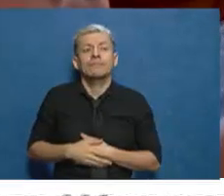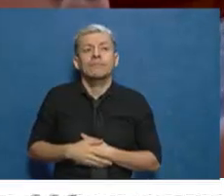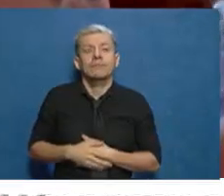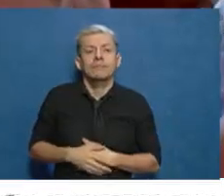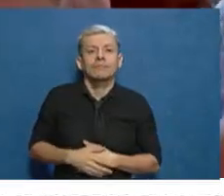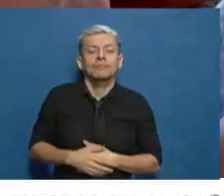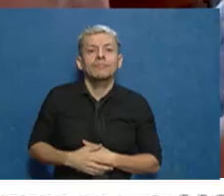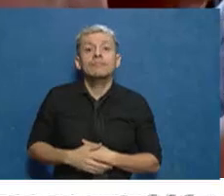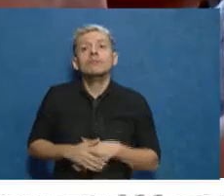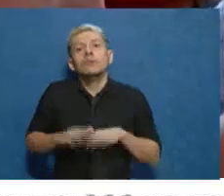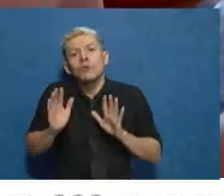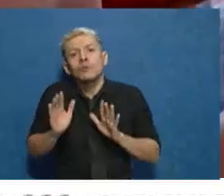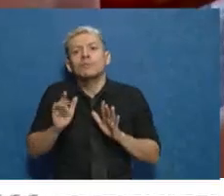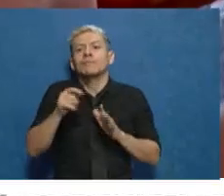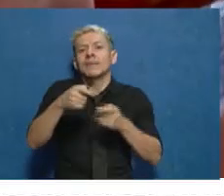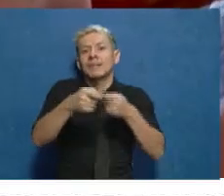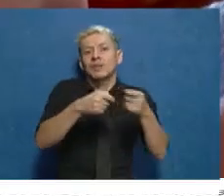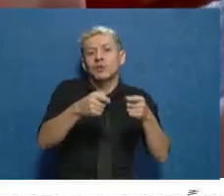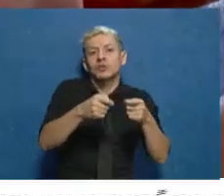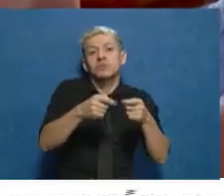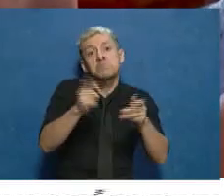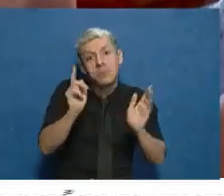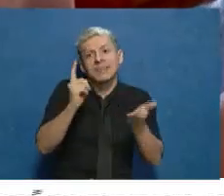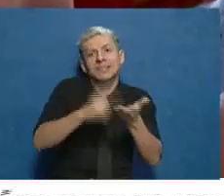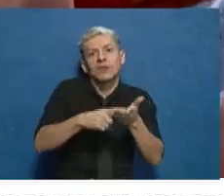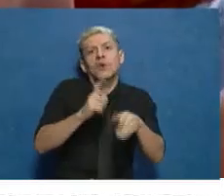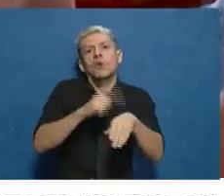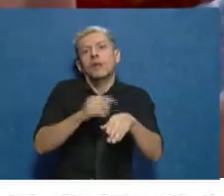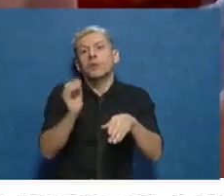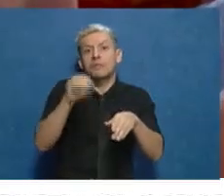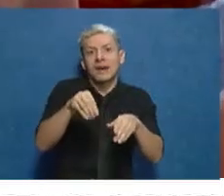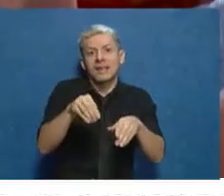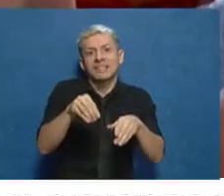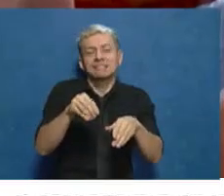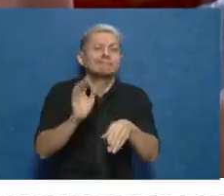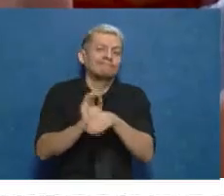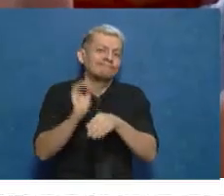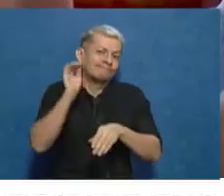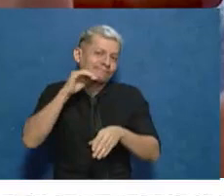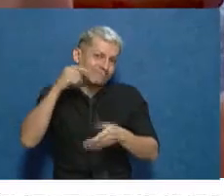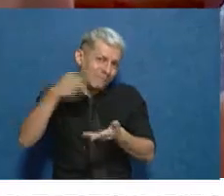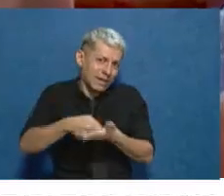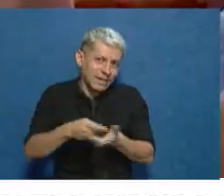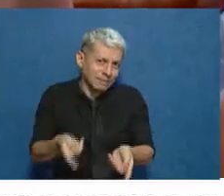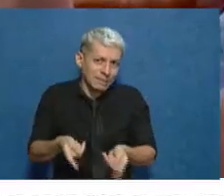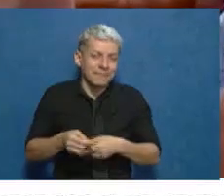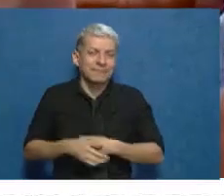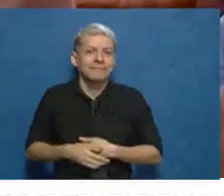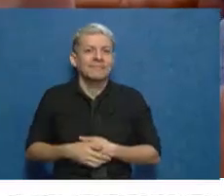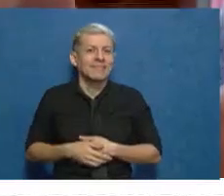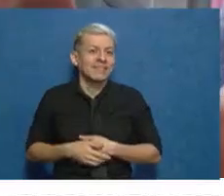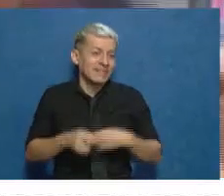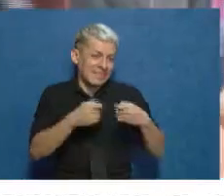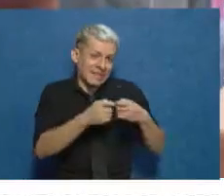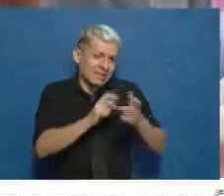puede establecer un horario extendido, obviamente con las obligaciones que eso trae, pagar las horas extras que se trabajen, en eso fue claro también el